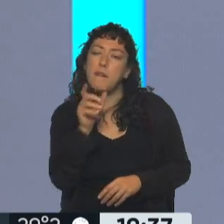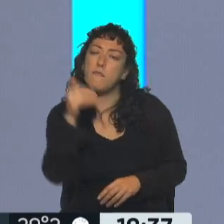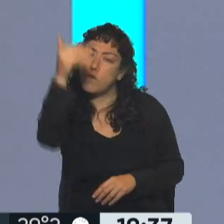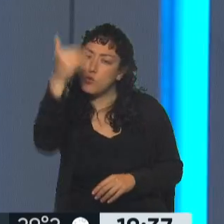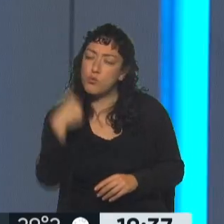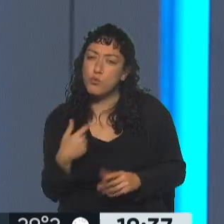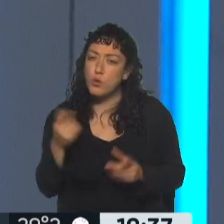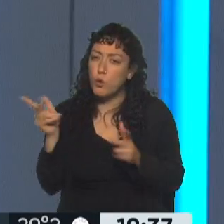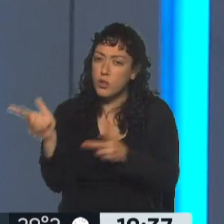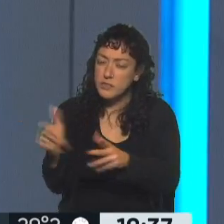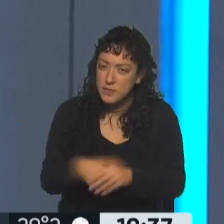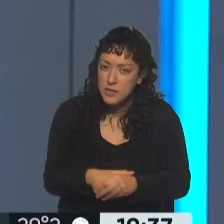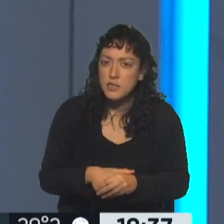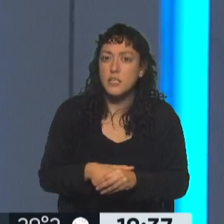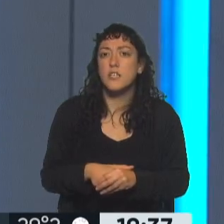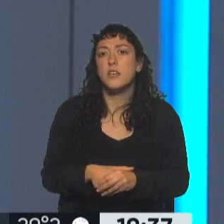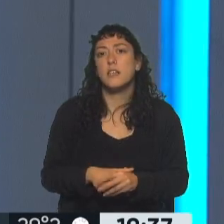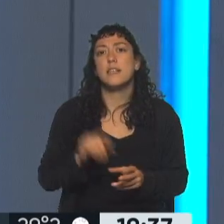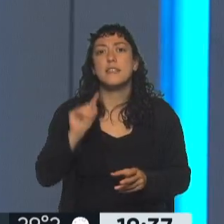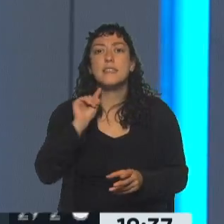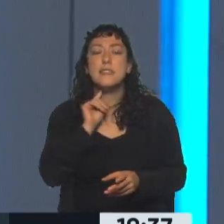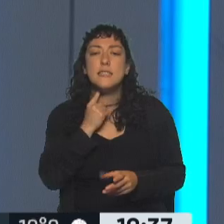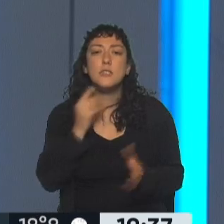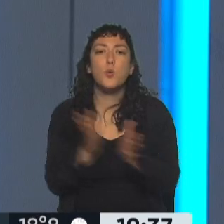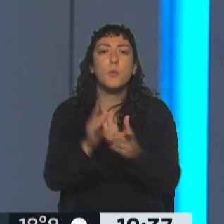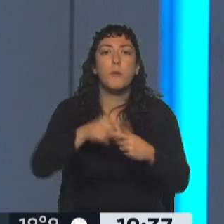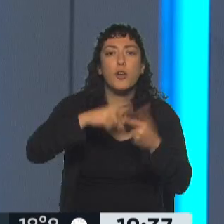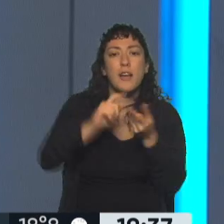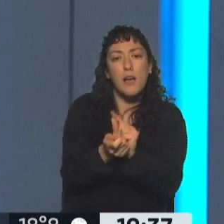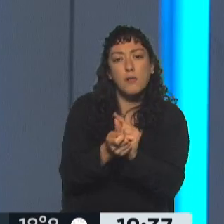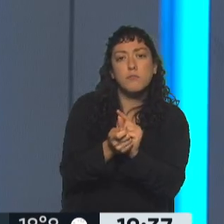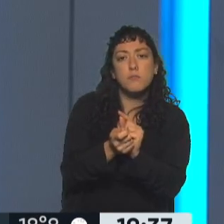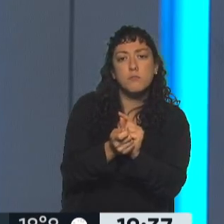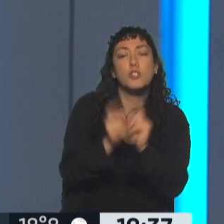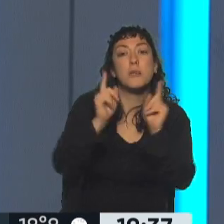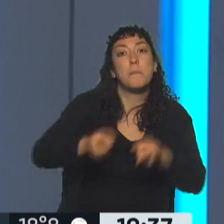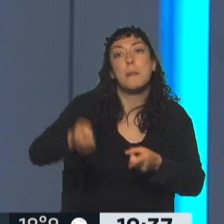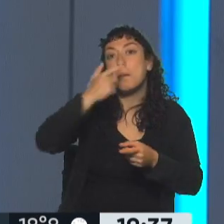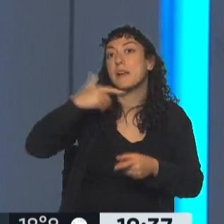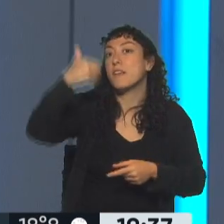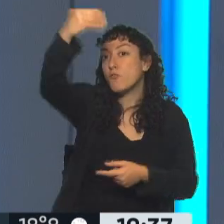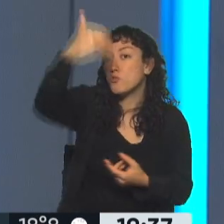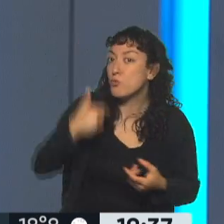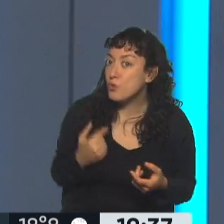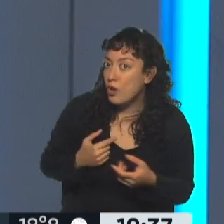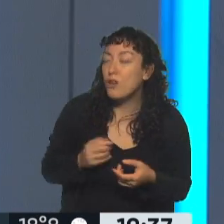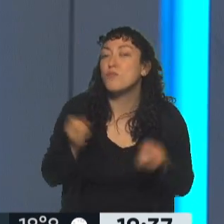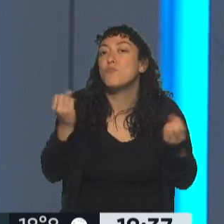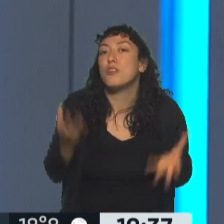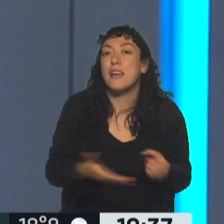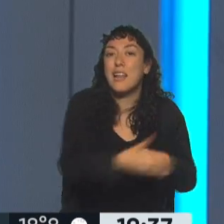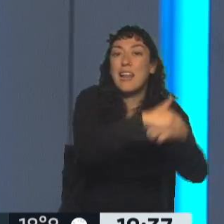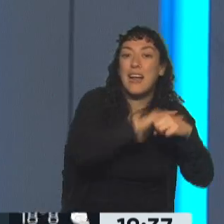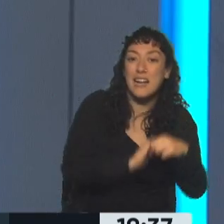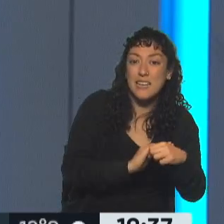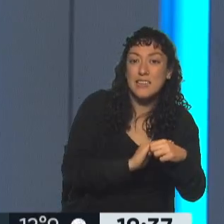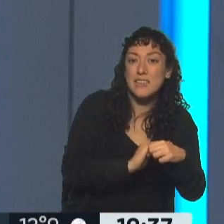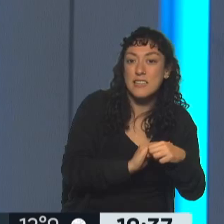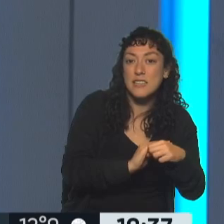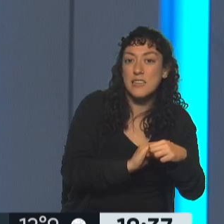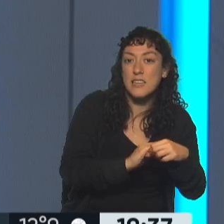lado, también, dice Macri, entiendo el desencanto de Cristian Ritondo, que sintió que no se había cumplido con la palabra empeñada, porque también, como dije otras